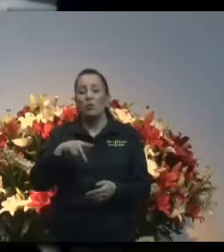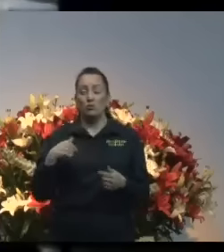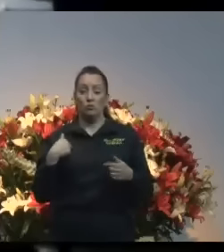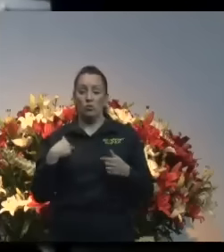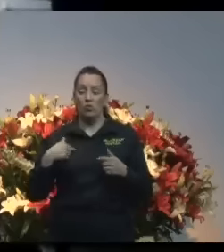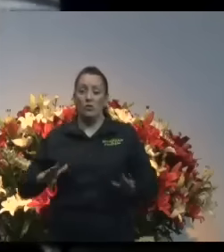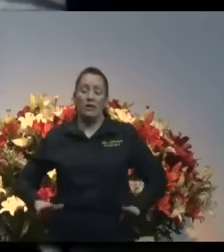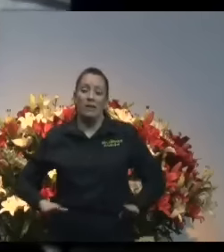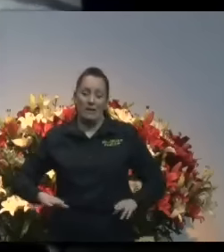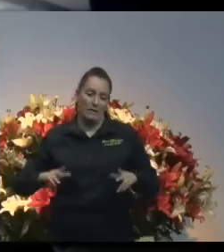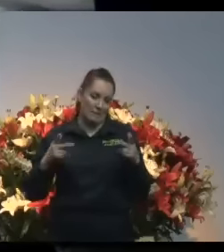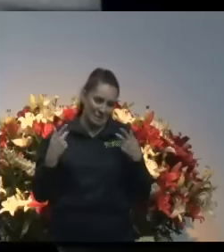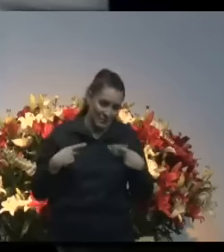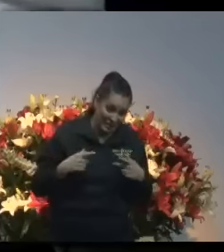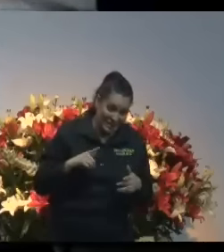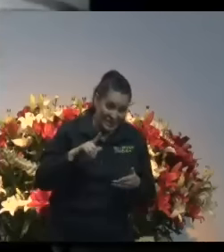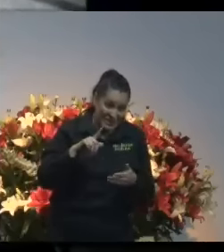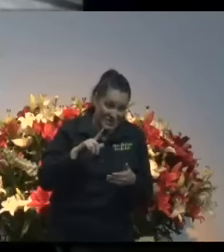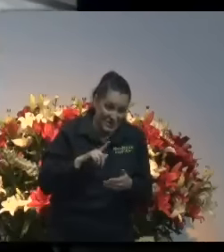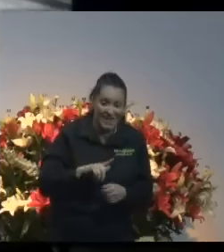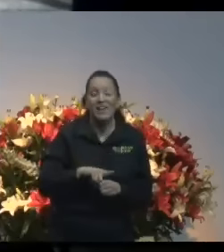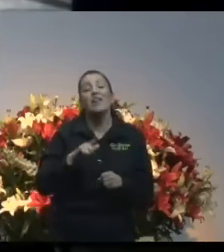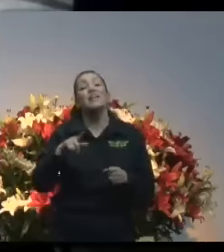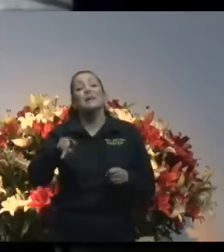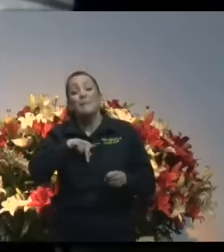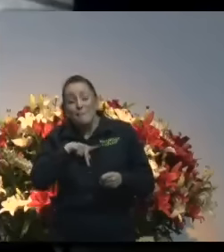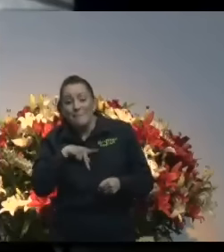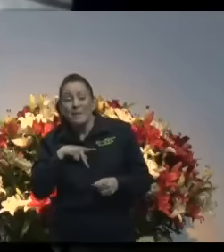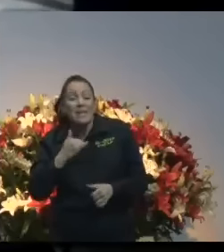haberme casado tan joven, creo.